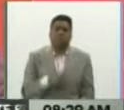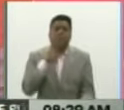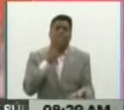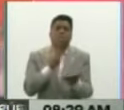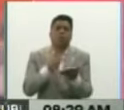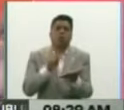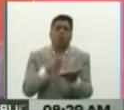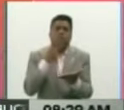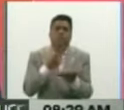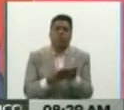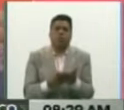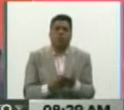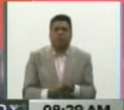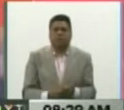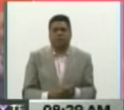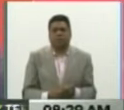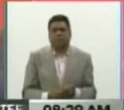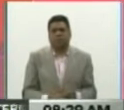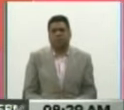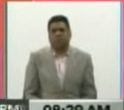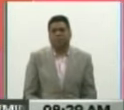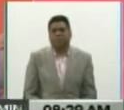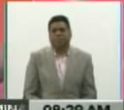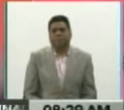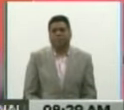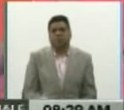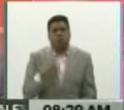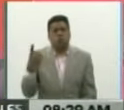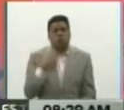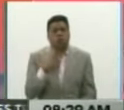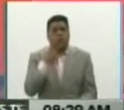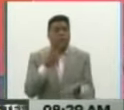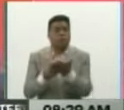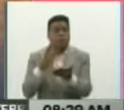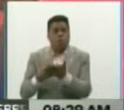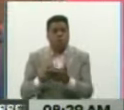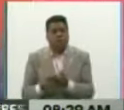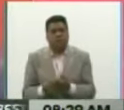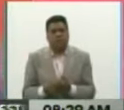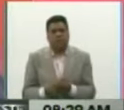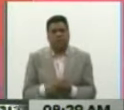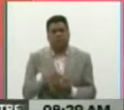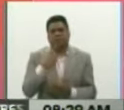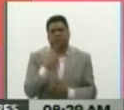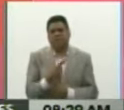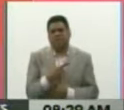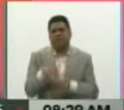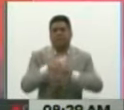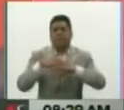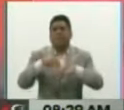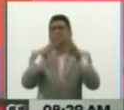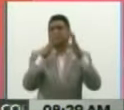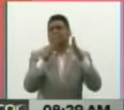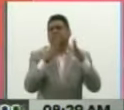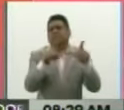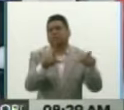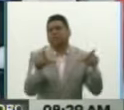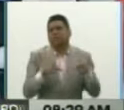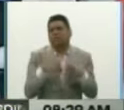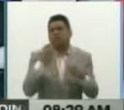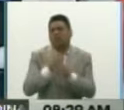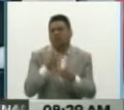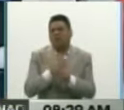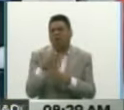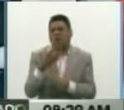que ir cerrando y no nos gustaría que se quedara fuera del aire no solamente las críticas, sino las propuestas que le dicen al Ejecutivo a través del Ministerio del Proceso Social del Trabajo. Nosotros,